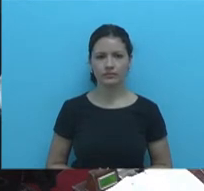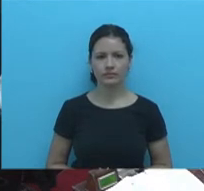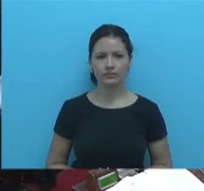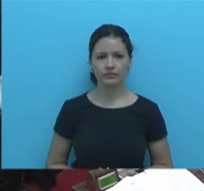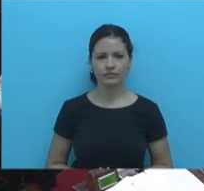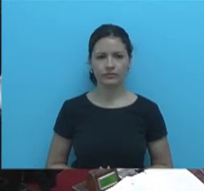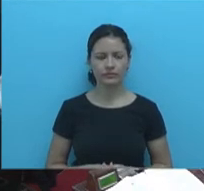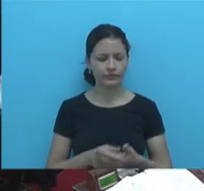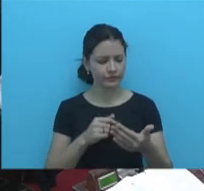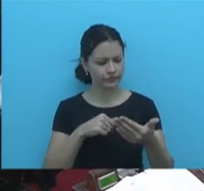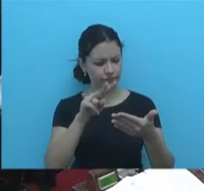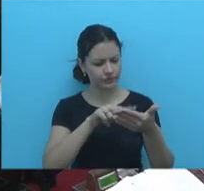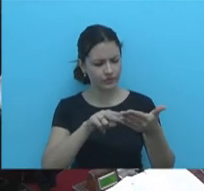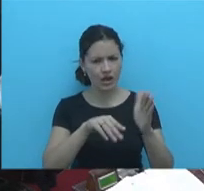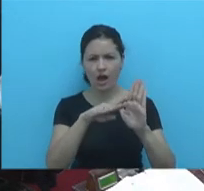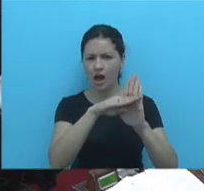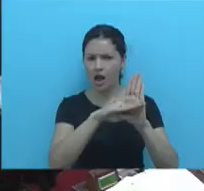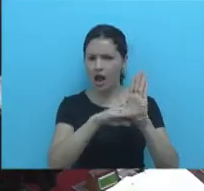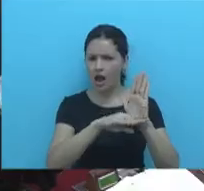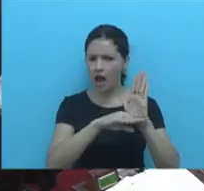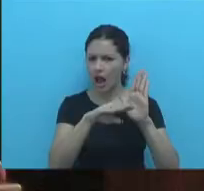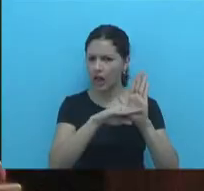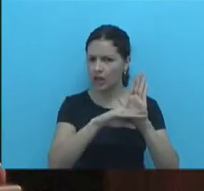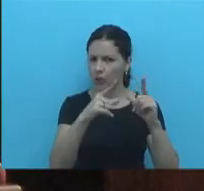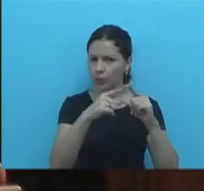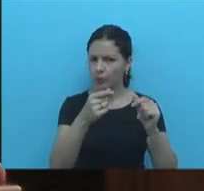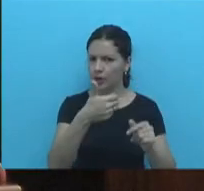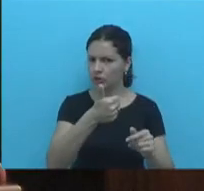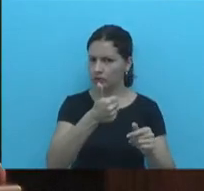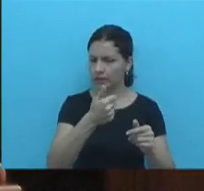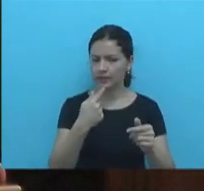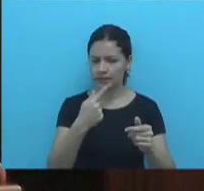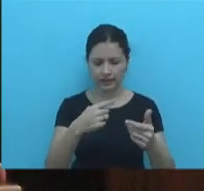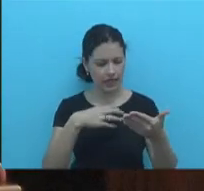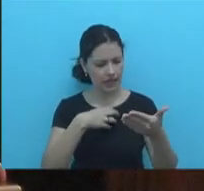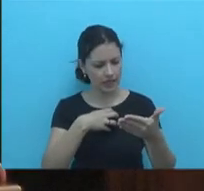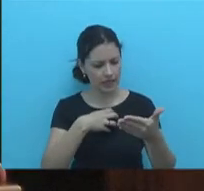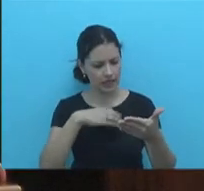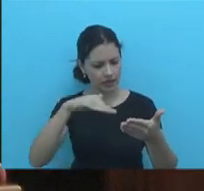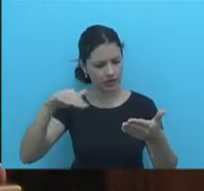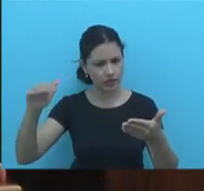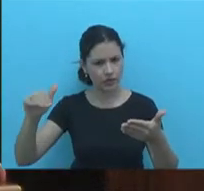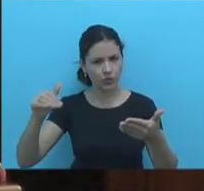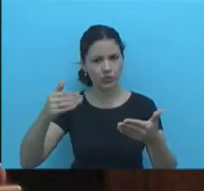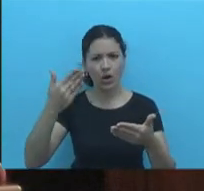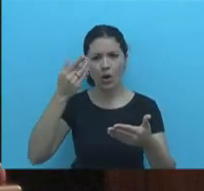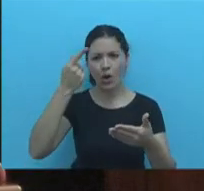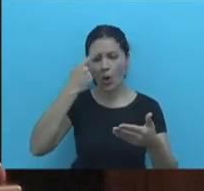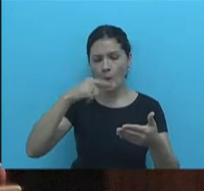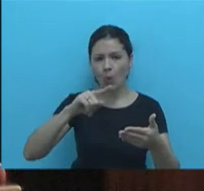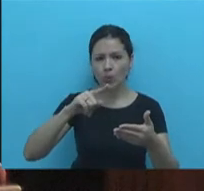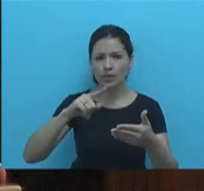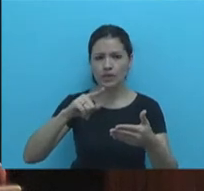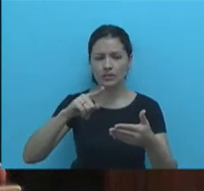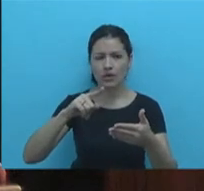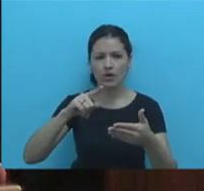el artículo 6 dice que los estudiantes de último año de las carreras de psicología y psicopedagogía